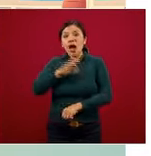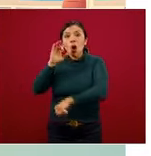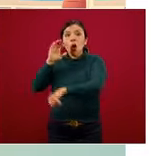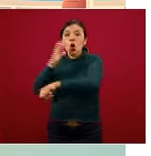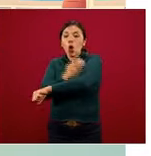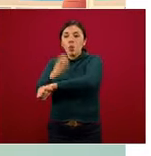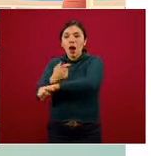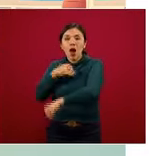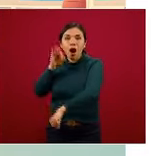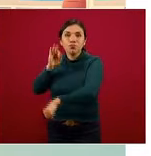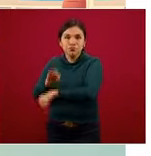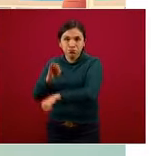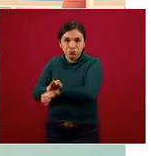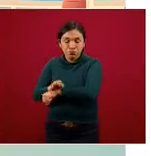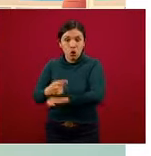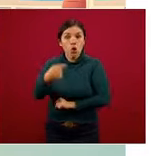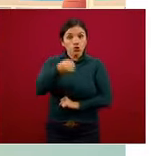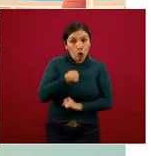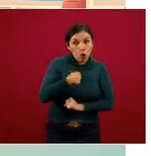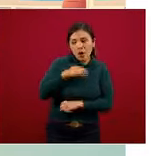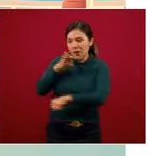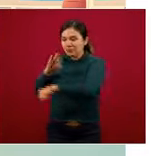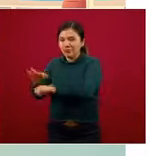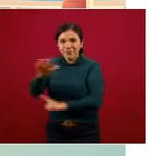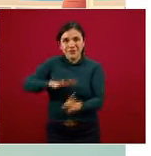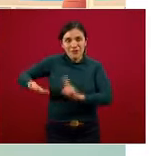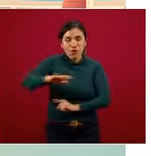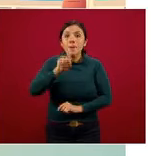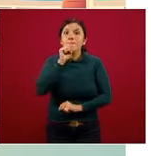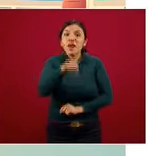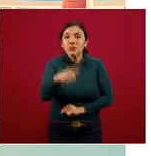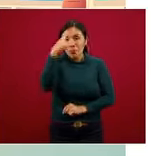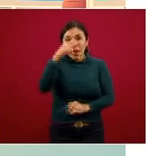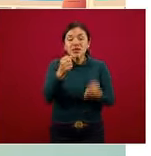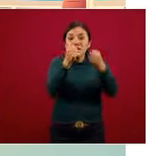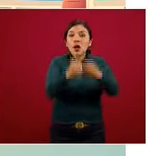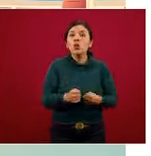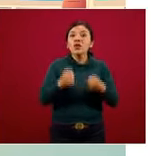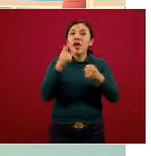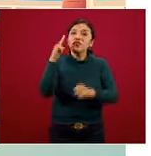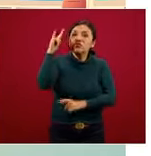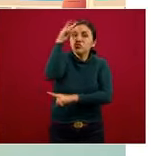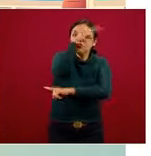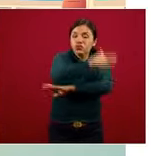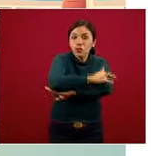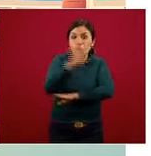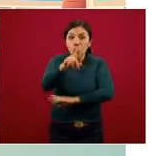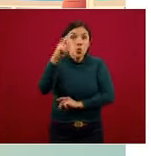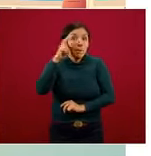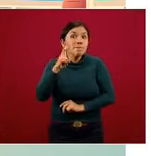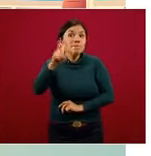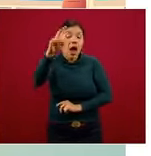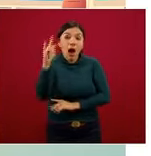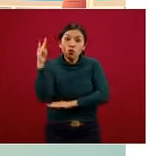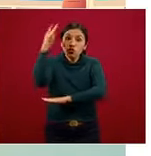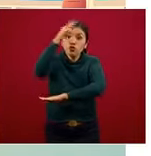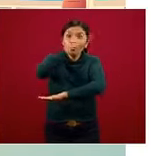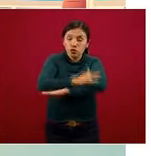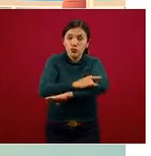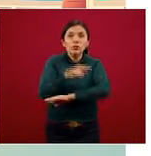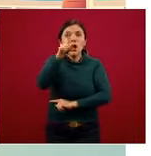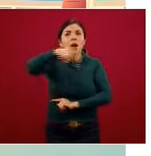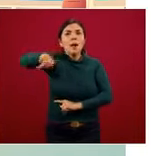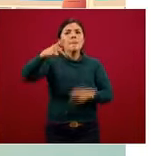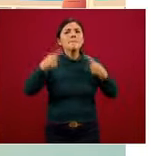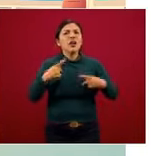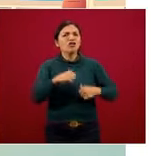compañeros, por mí. Y lo mismo es en materia de seguridad aérea. Cuando viajamos en avión y los sobrecargos